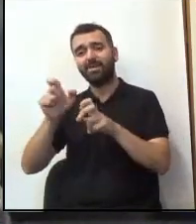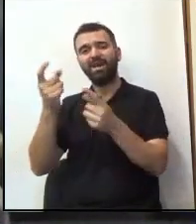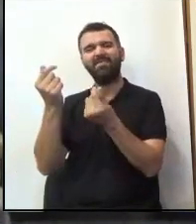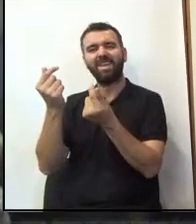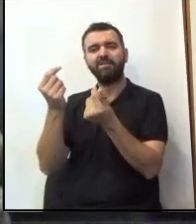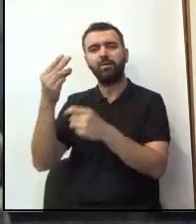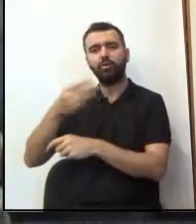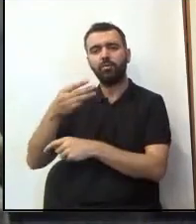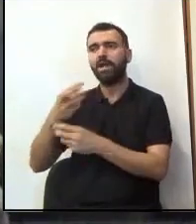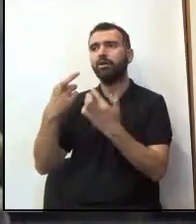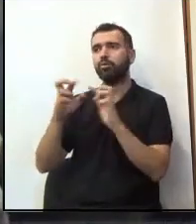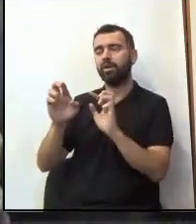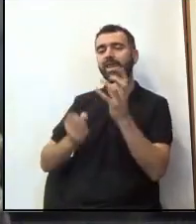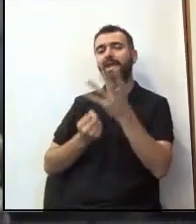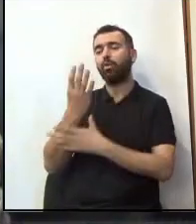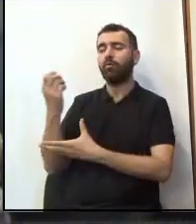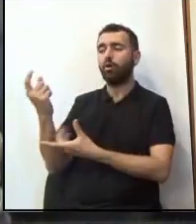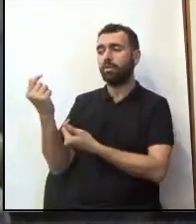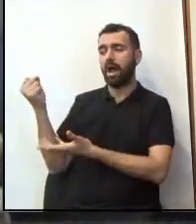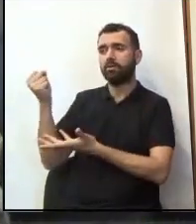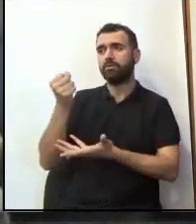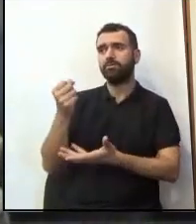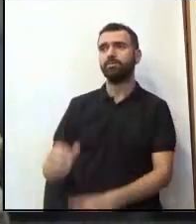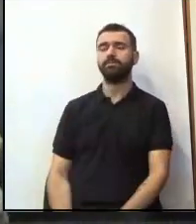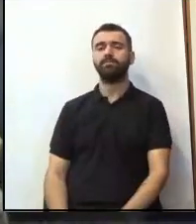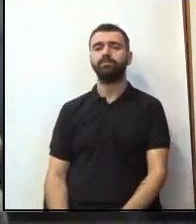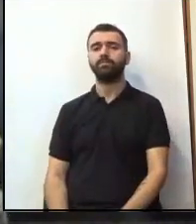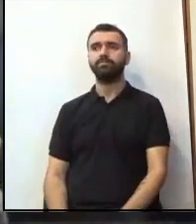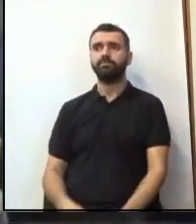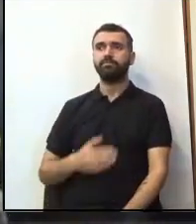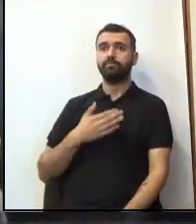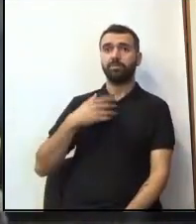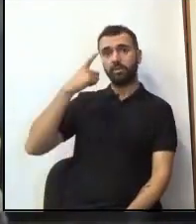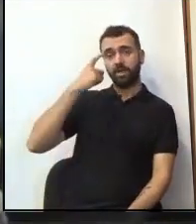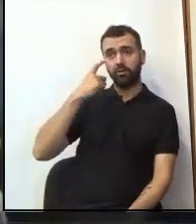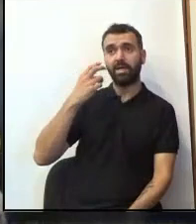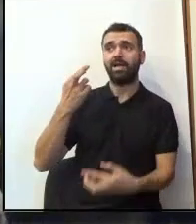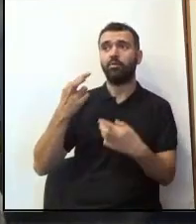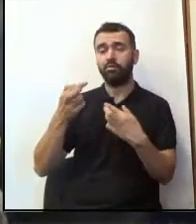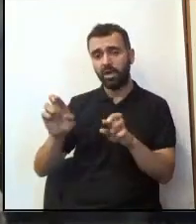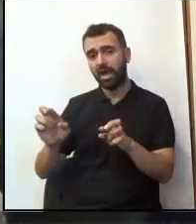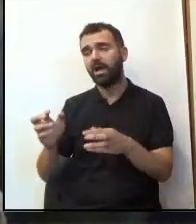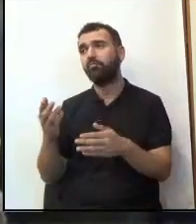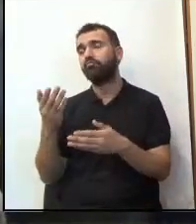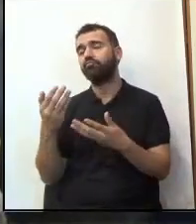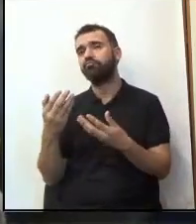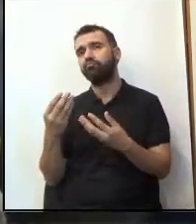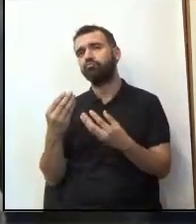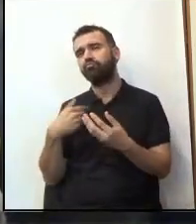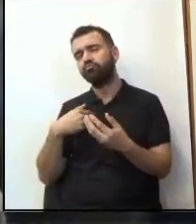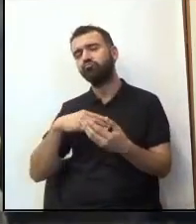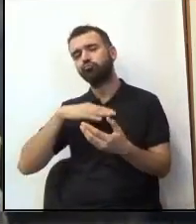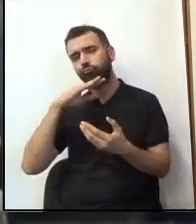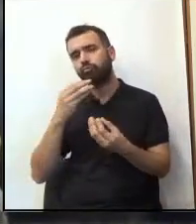y oportunidades de nuevos recursos. Creo que la oportunidad fue bastante